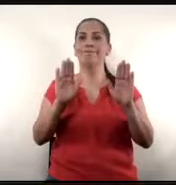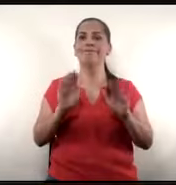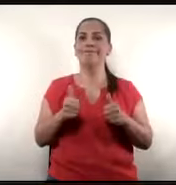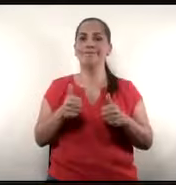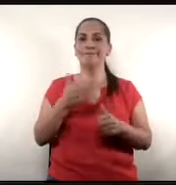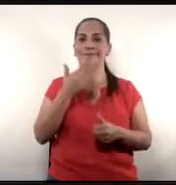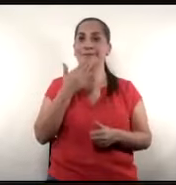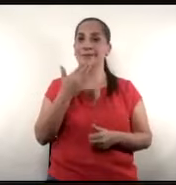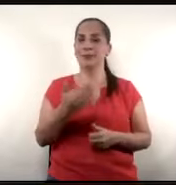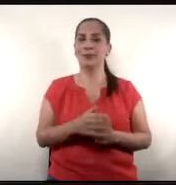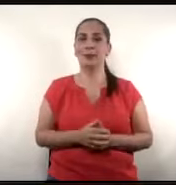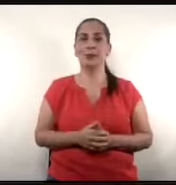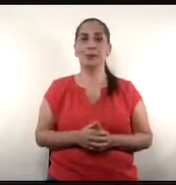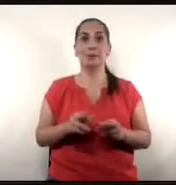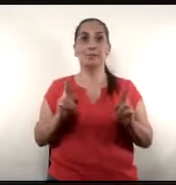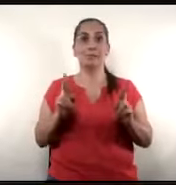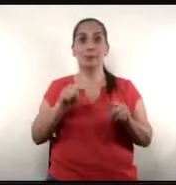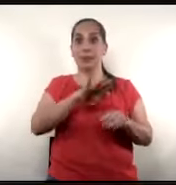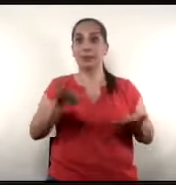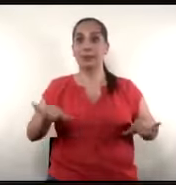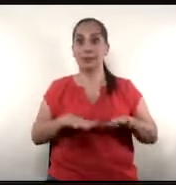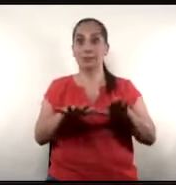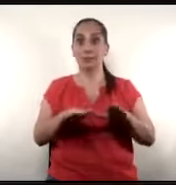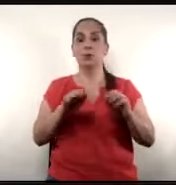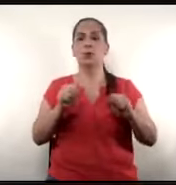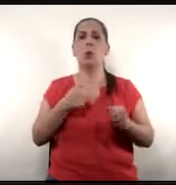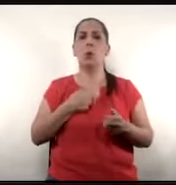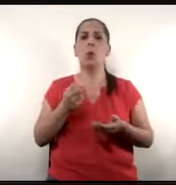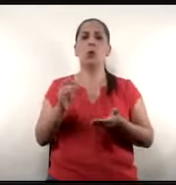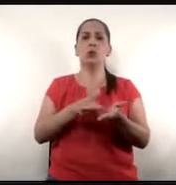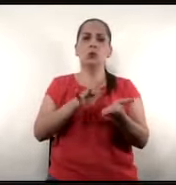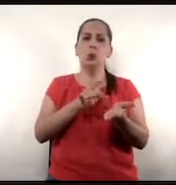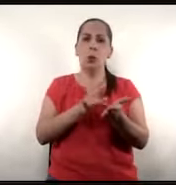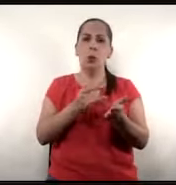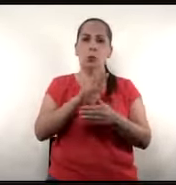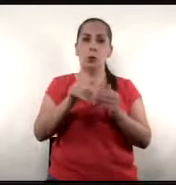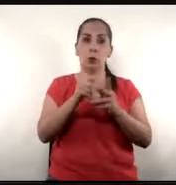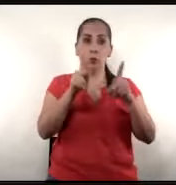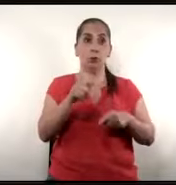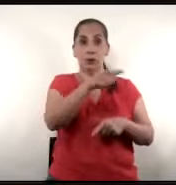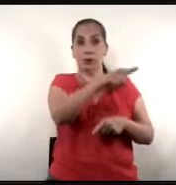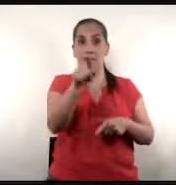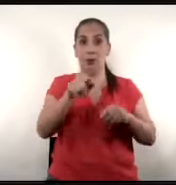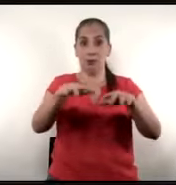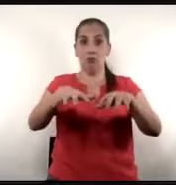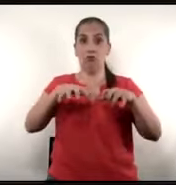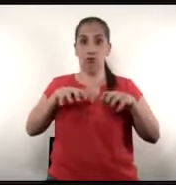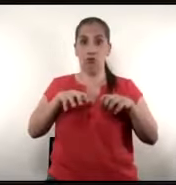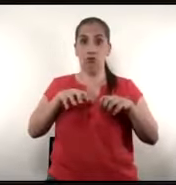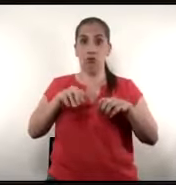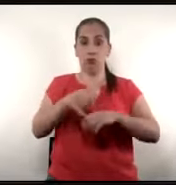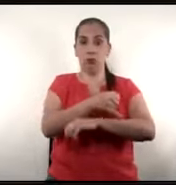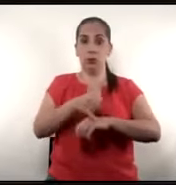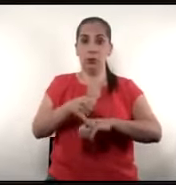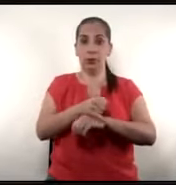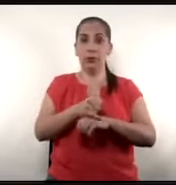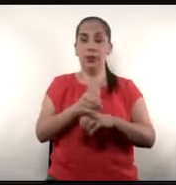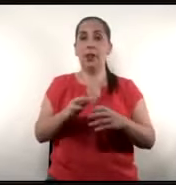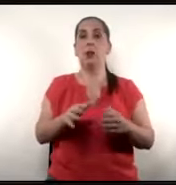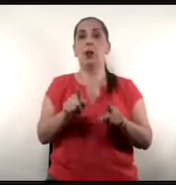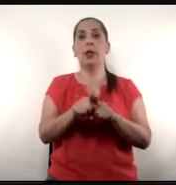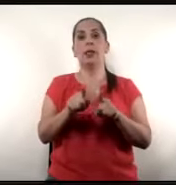muchas gracias y de verdad que sí, esperamos que este espacio sea bastante provechoso para quienes están aquí en el auditorio Jorge Manuel Tengo y también quienes nos siguen a través de